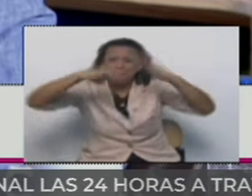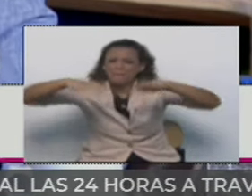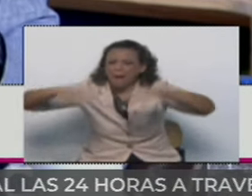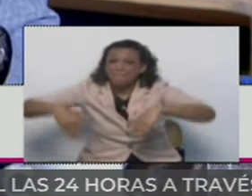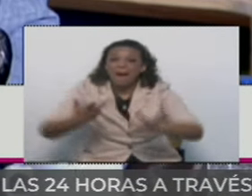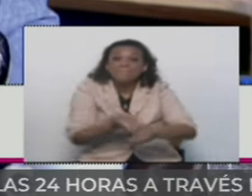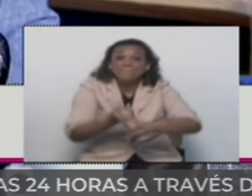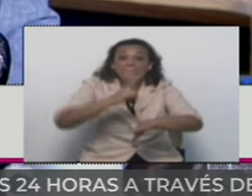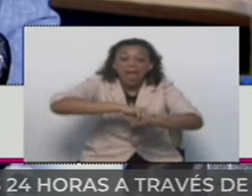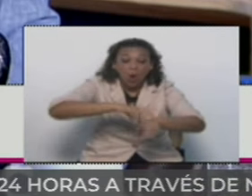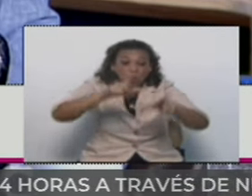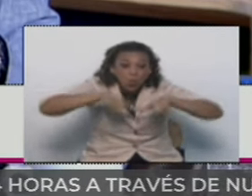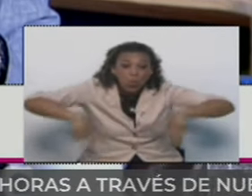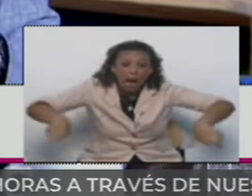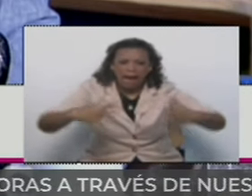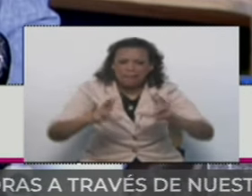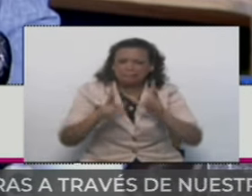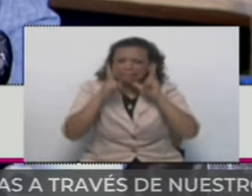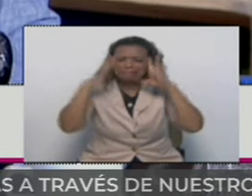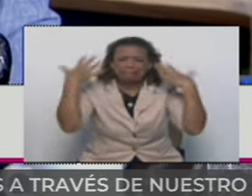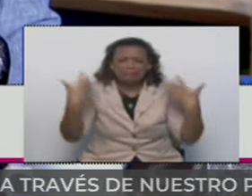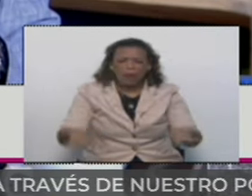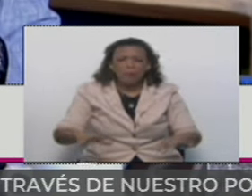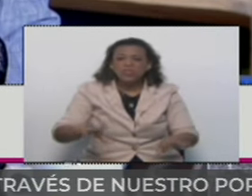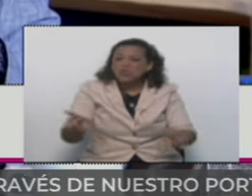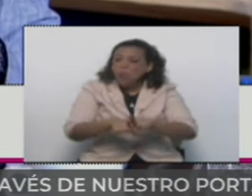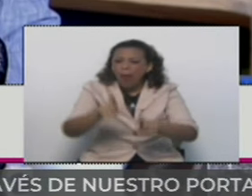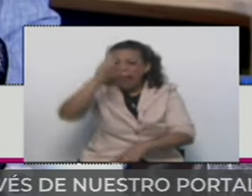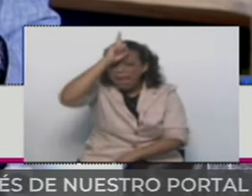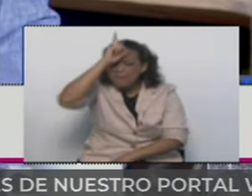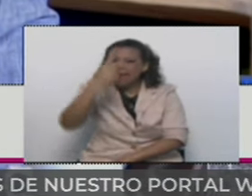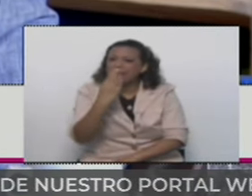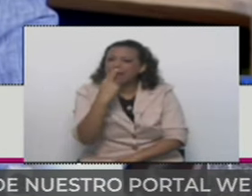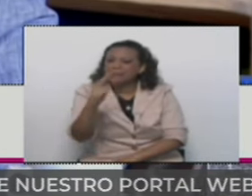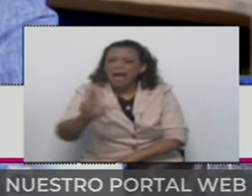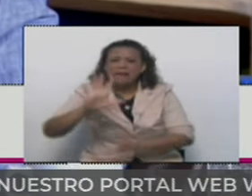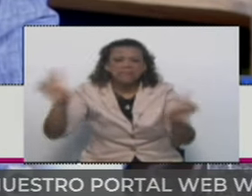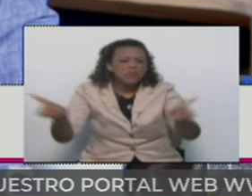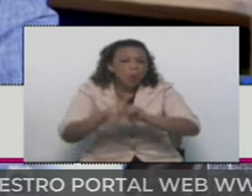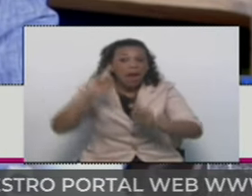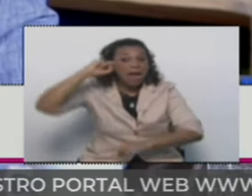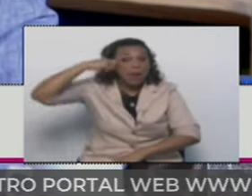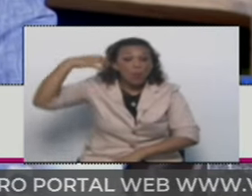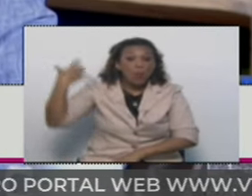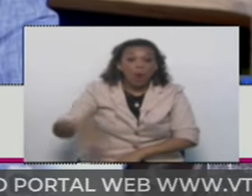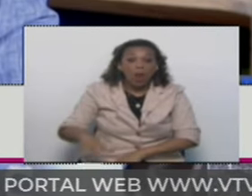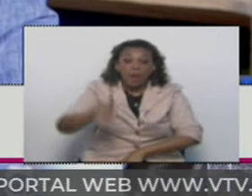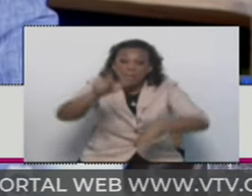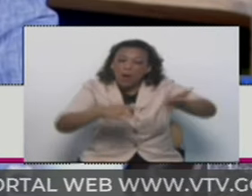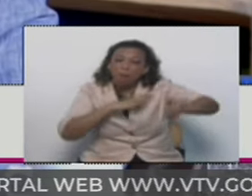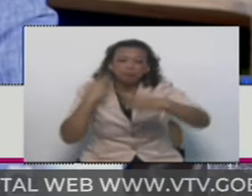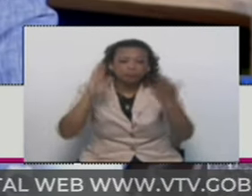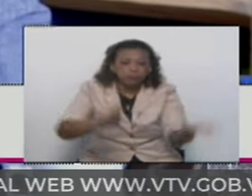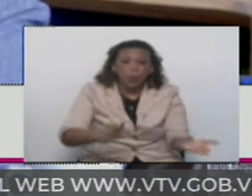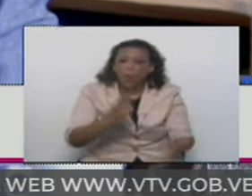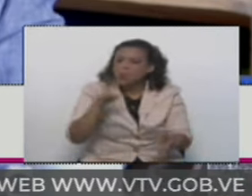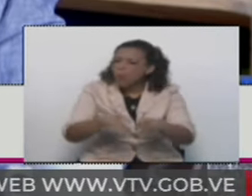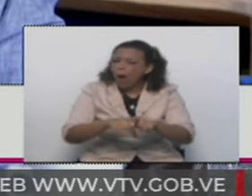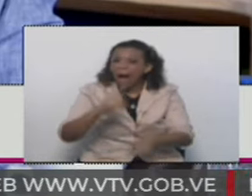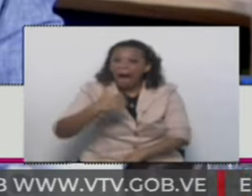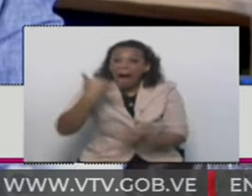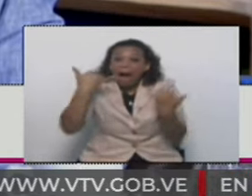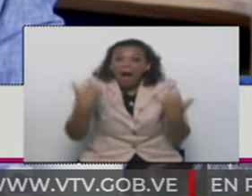Peor que un escenario de la Alemania nazi, que solo recuerda a los crímenes de Hitler. Y